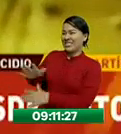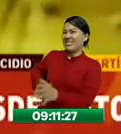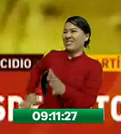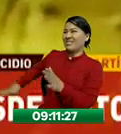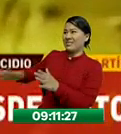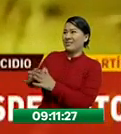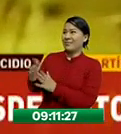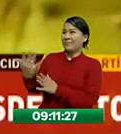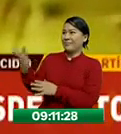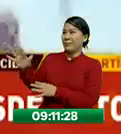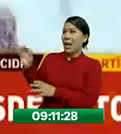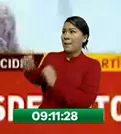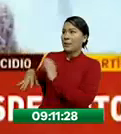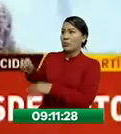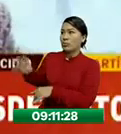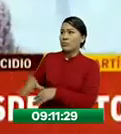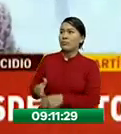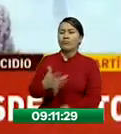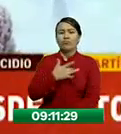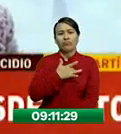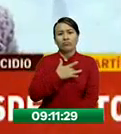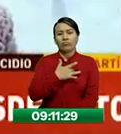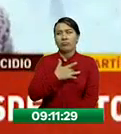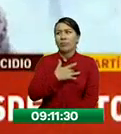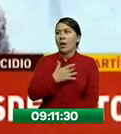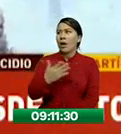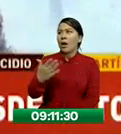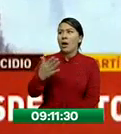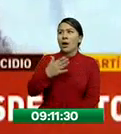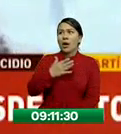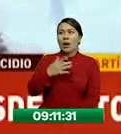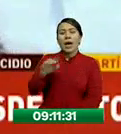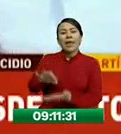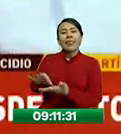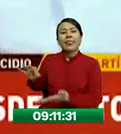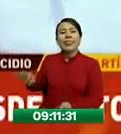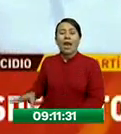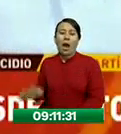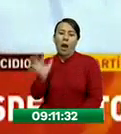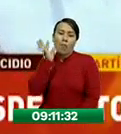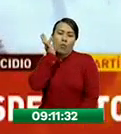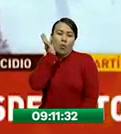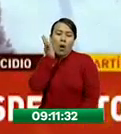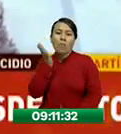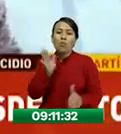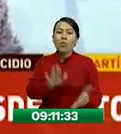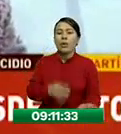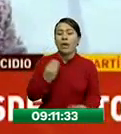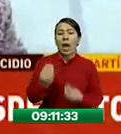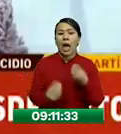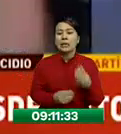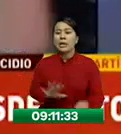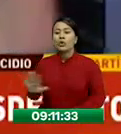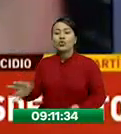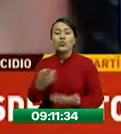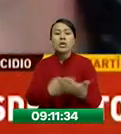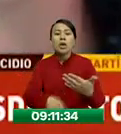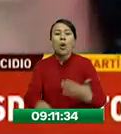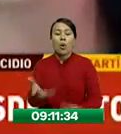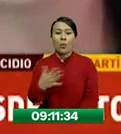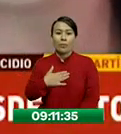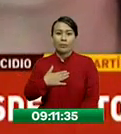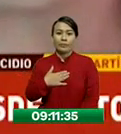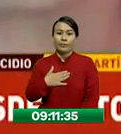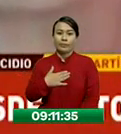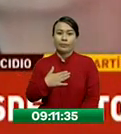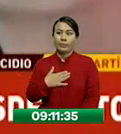desmonte. Que paguen por lo que han hecho, porque deja un hijo. ¿Qué va a ser la vida de este chico?